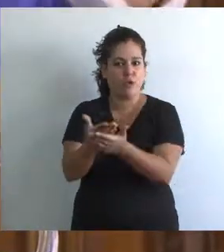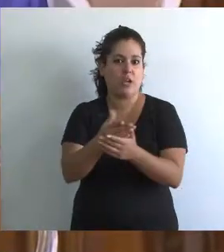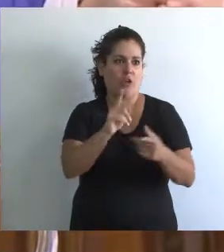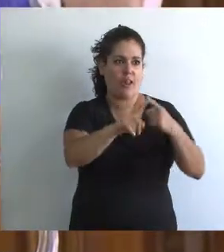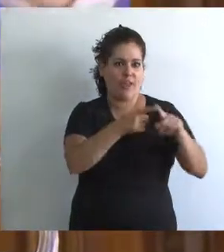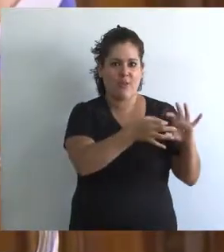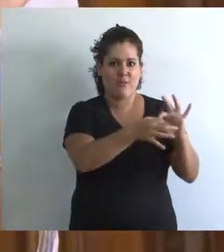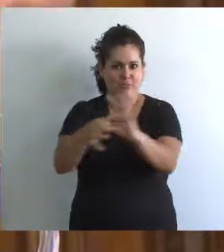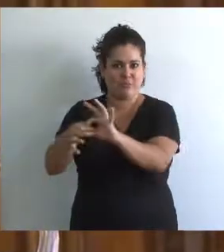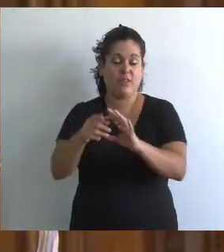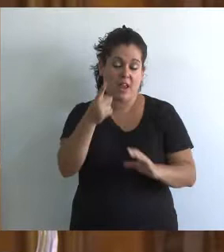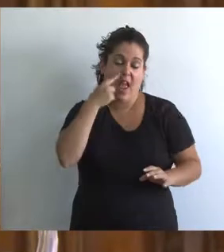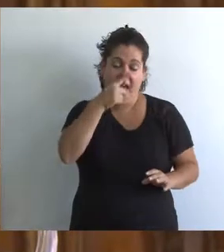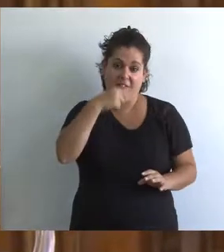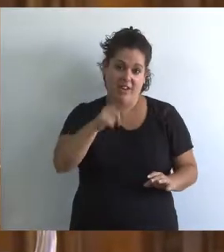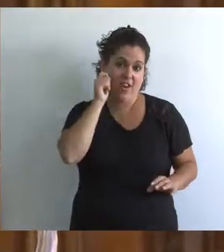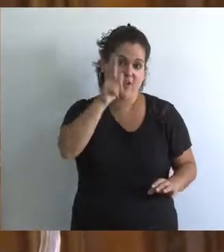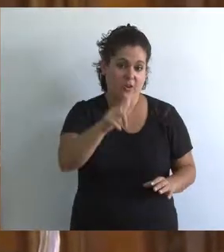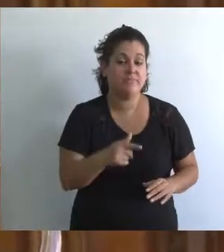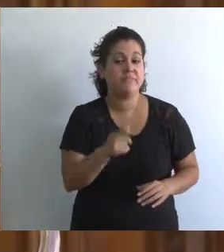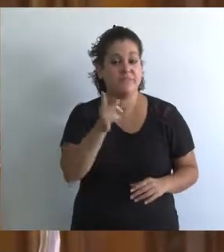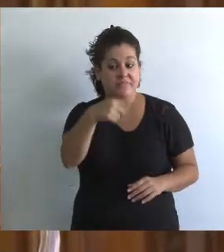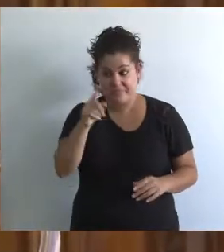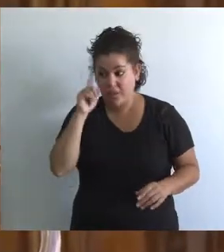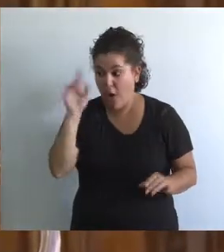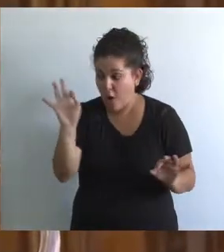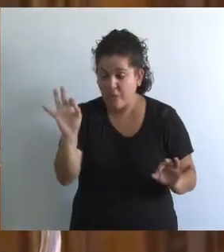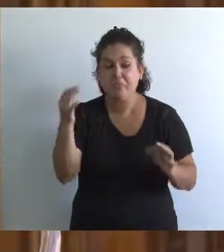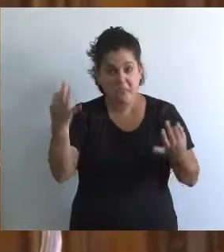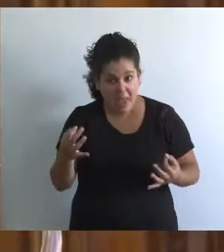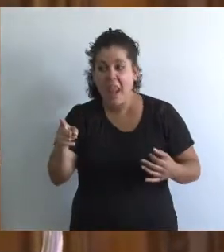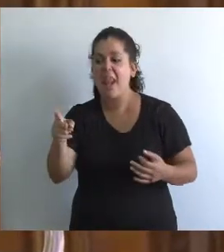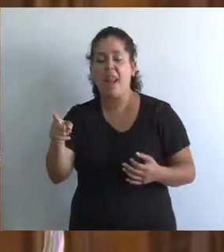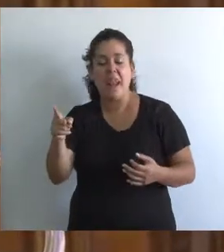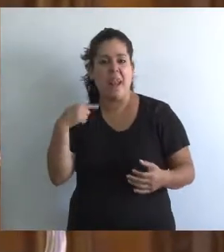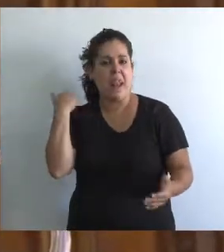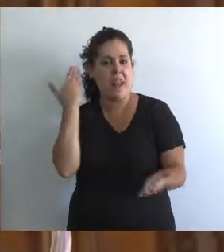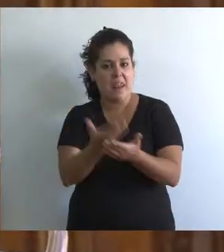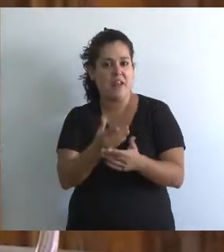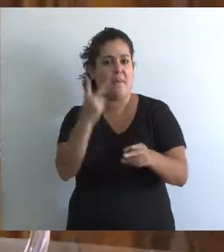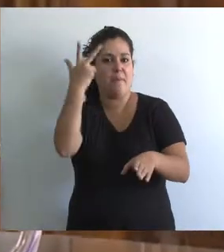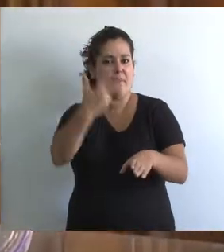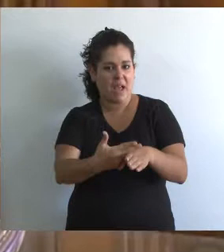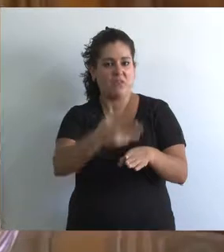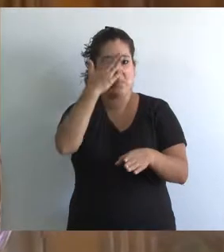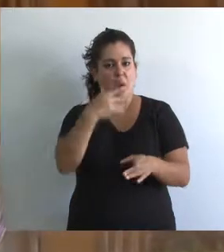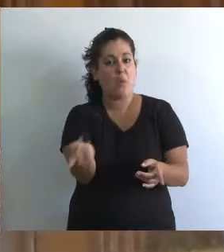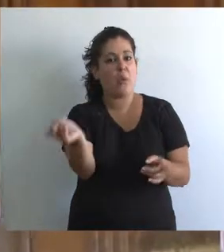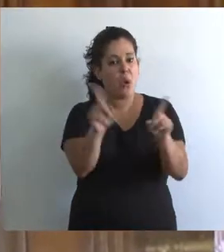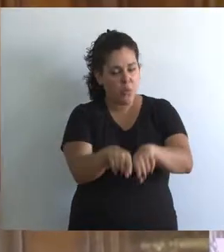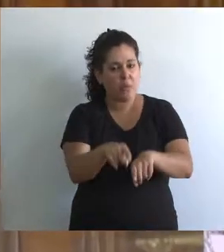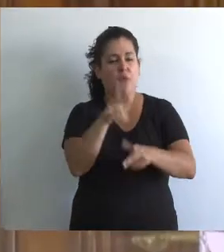que van de la mano y terminen definiendo la situación. Si les parece, hacemos la primera pausa, regresamos enseguida, estaremos hablando de la protección integral